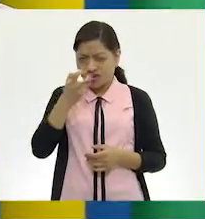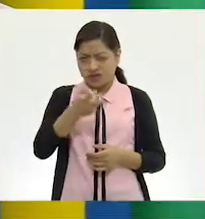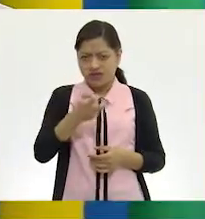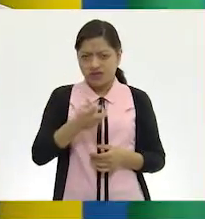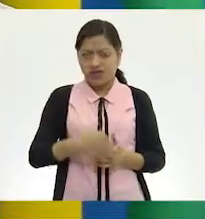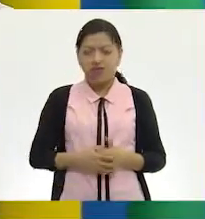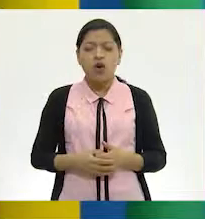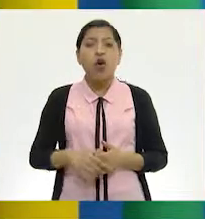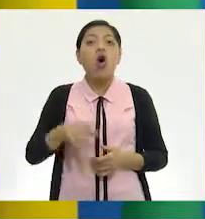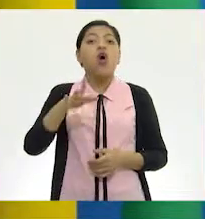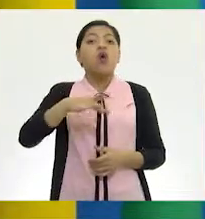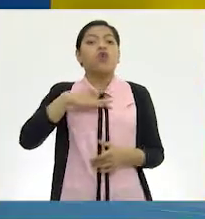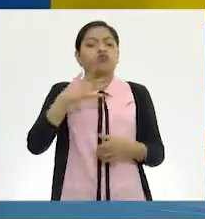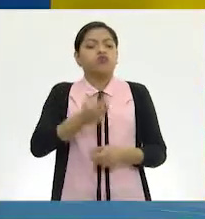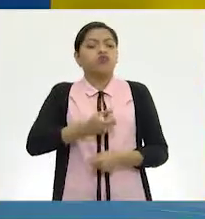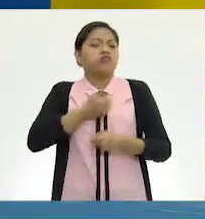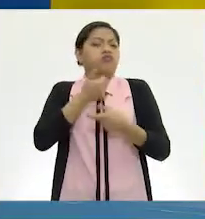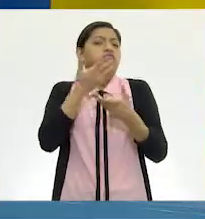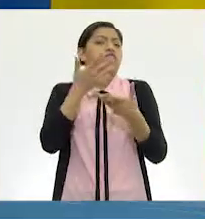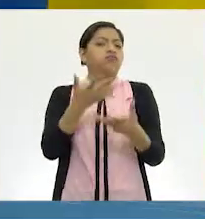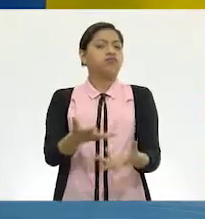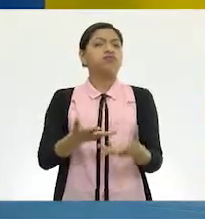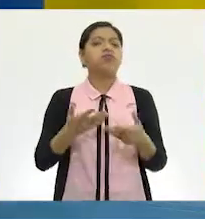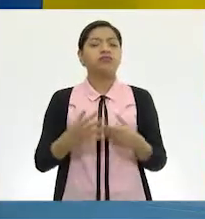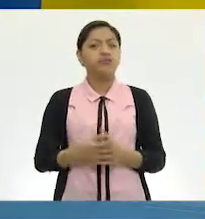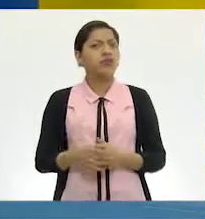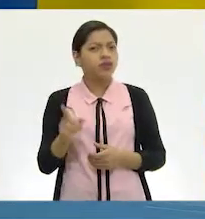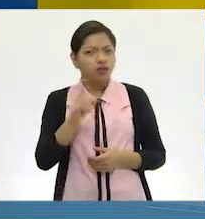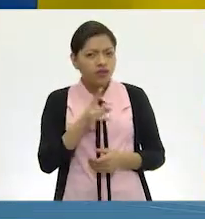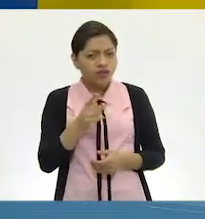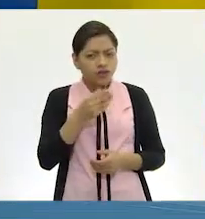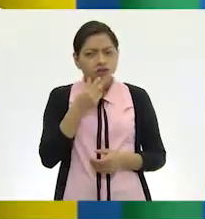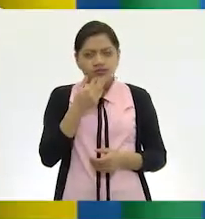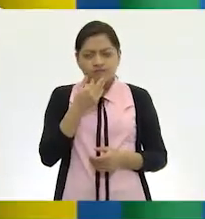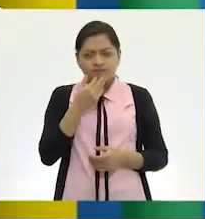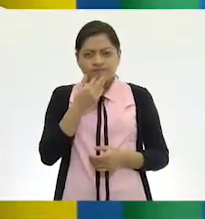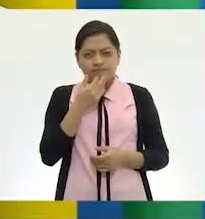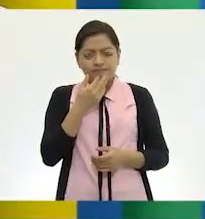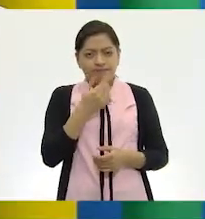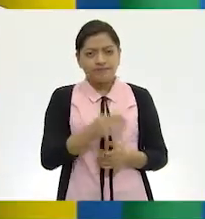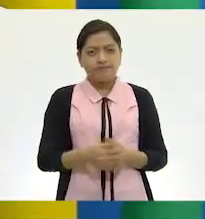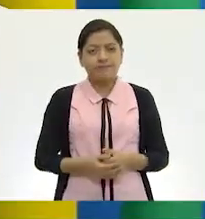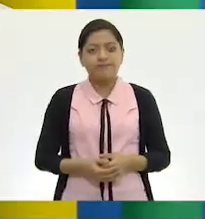Está poesía, está declamando poesía. ¿No?